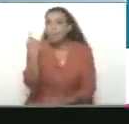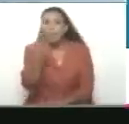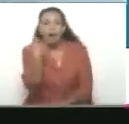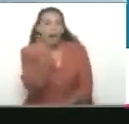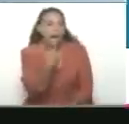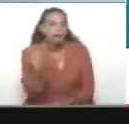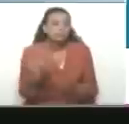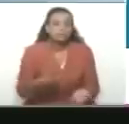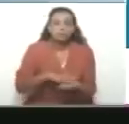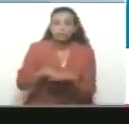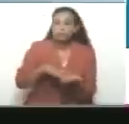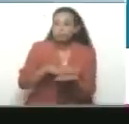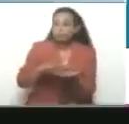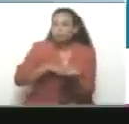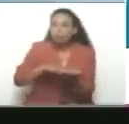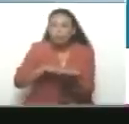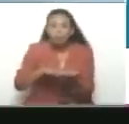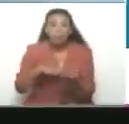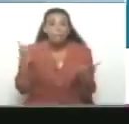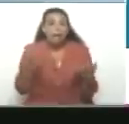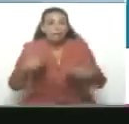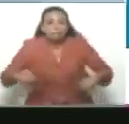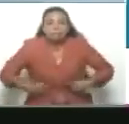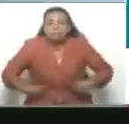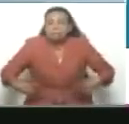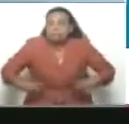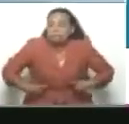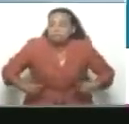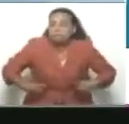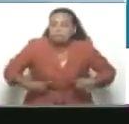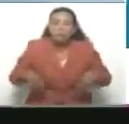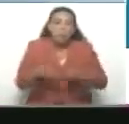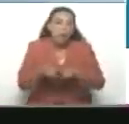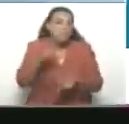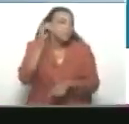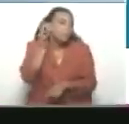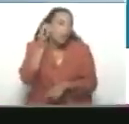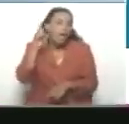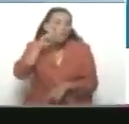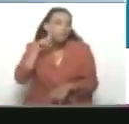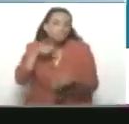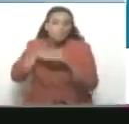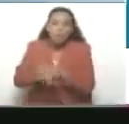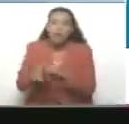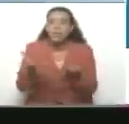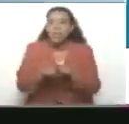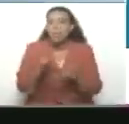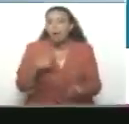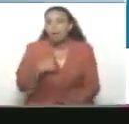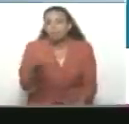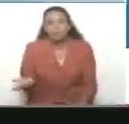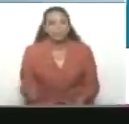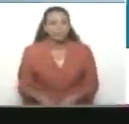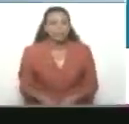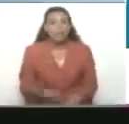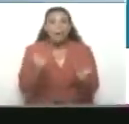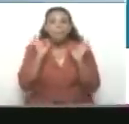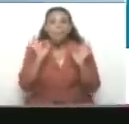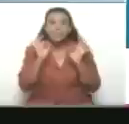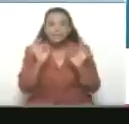pariendo soluciones pariendo la patria la sala de parto esa es nuestra sala somos